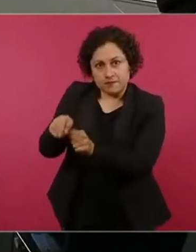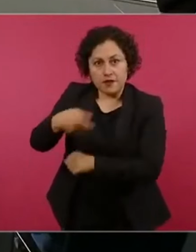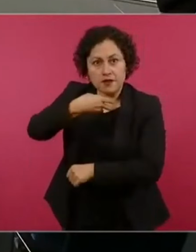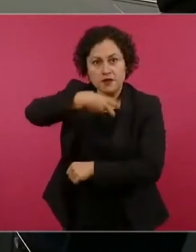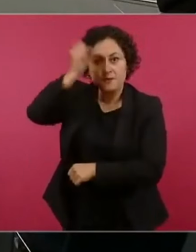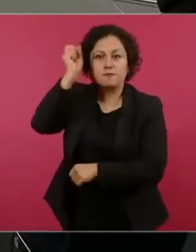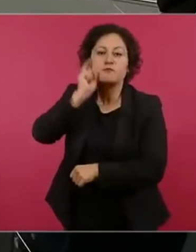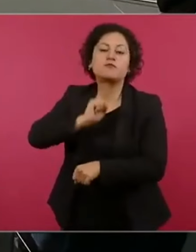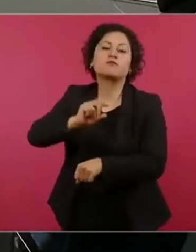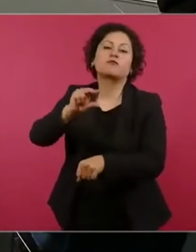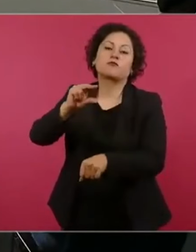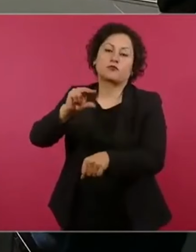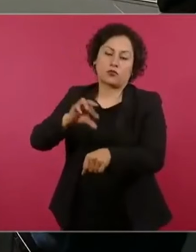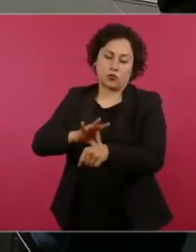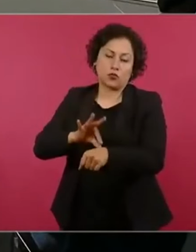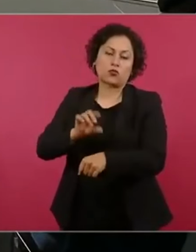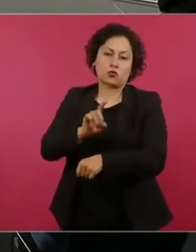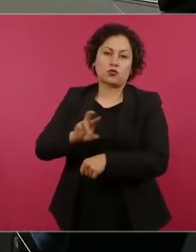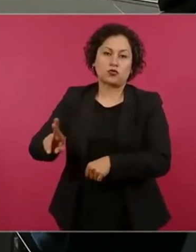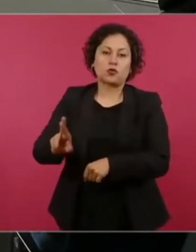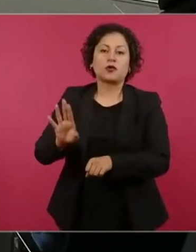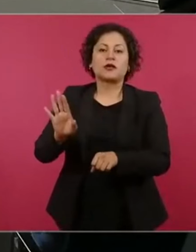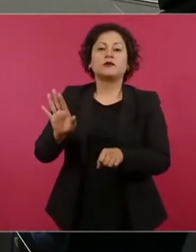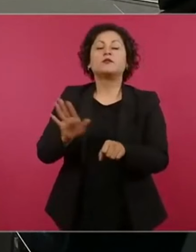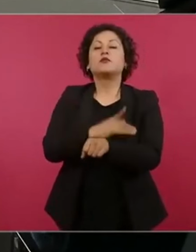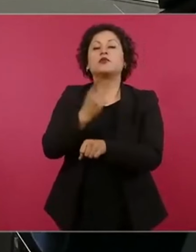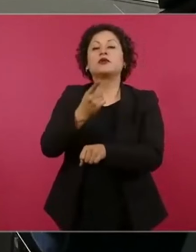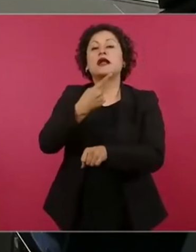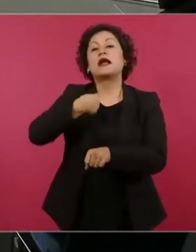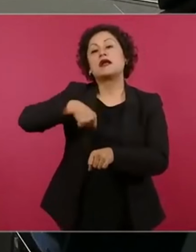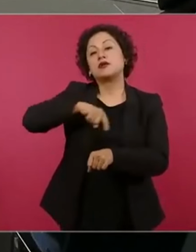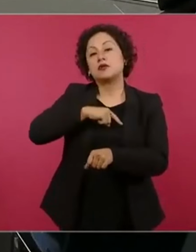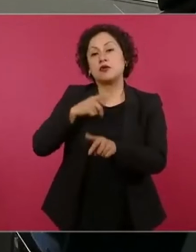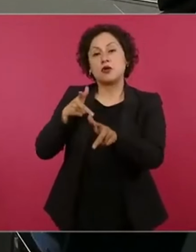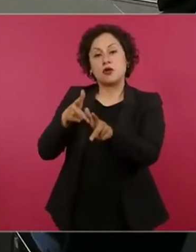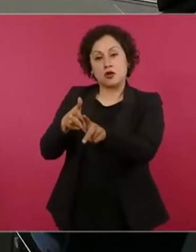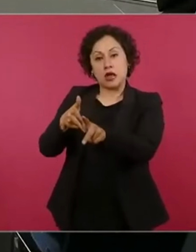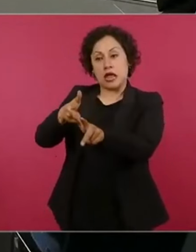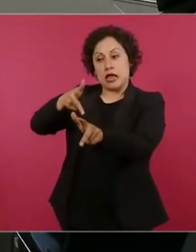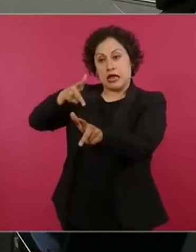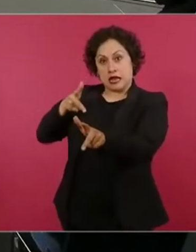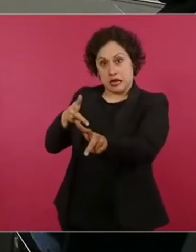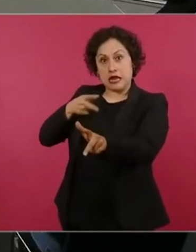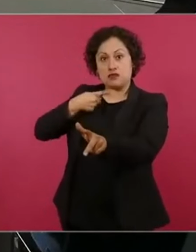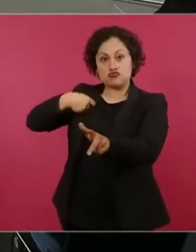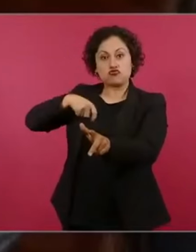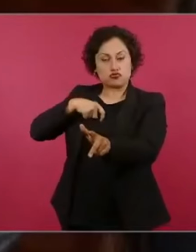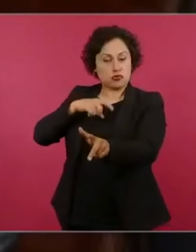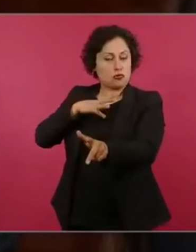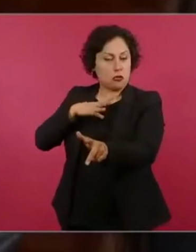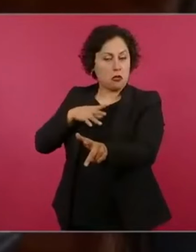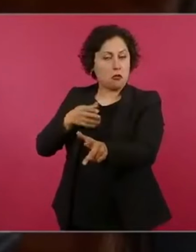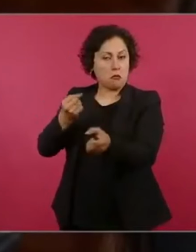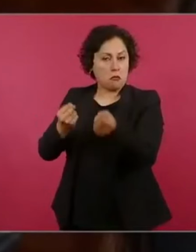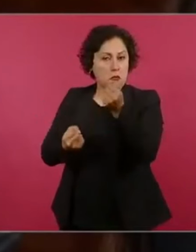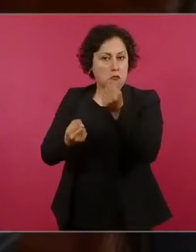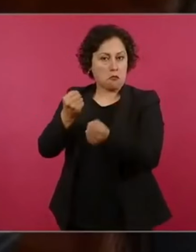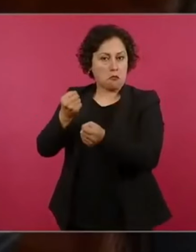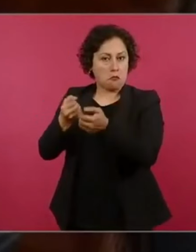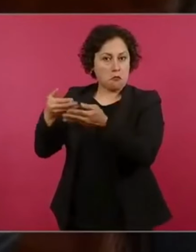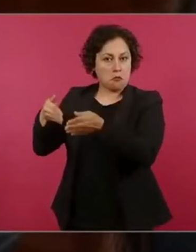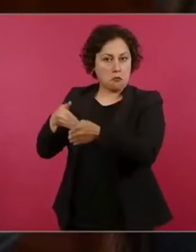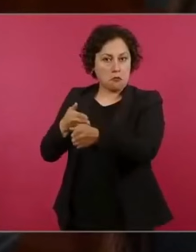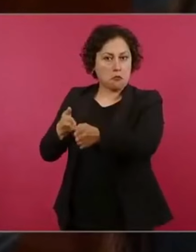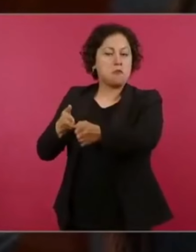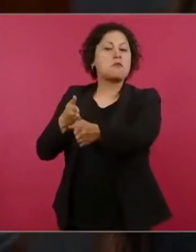convoy o vamos muy adelante o vamos muy atrás. En esta ocasión los compañeros también que estaban en ese momento,